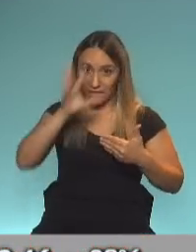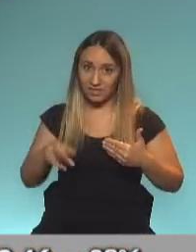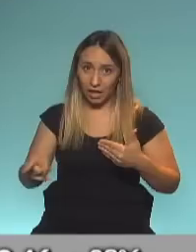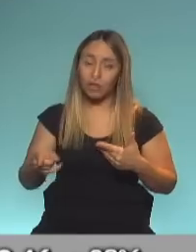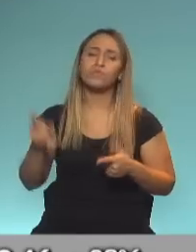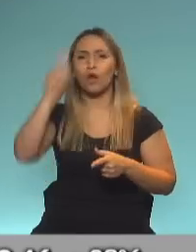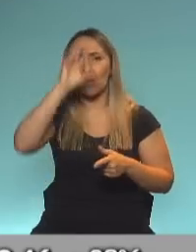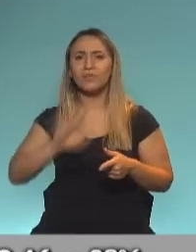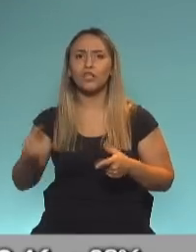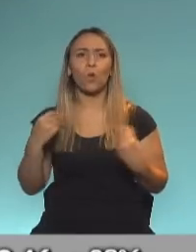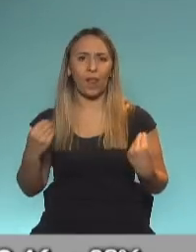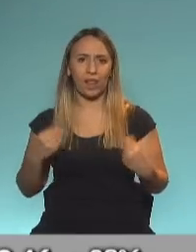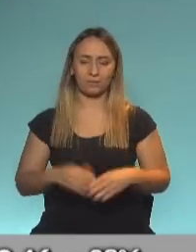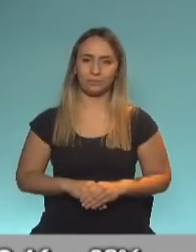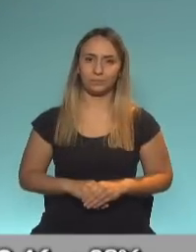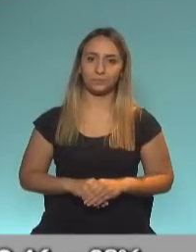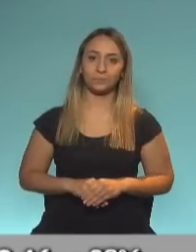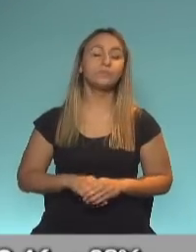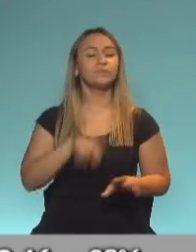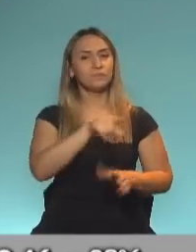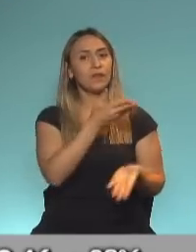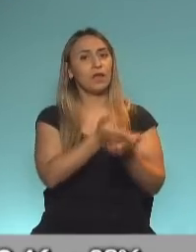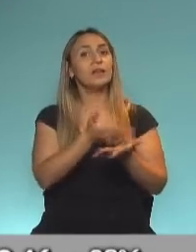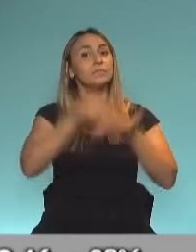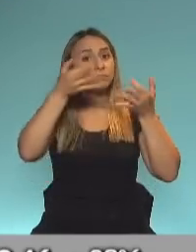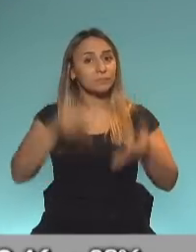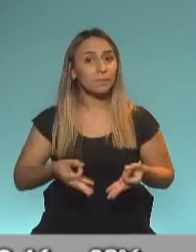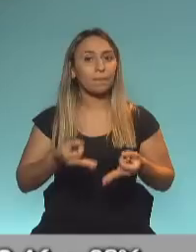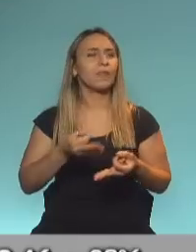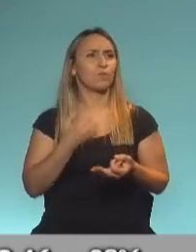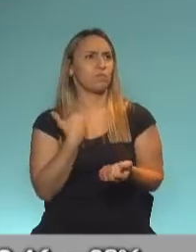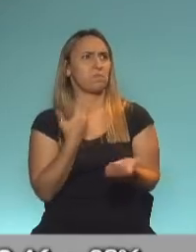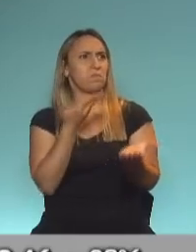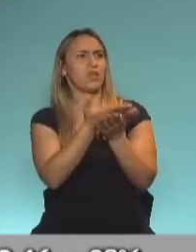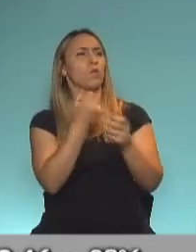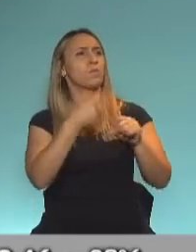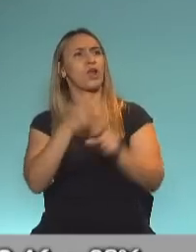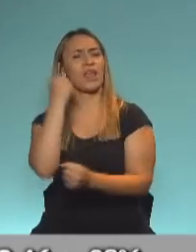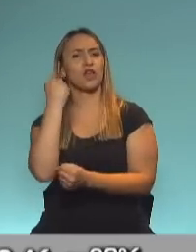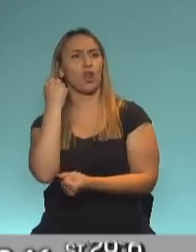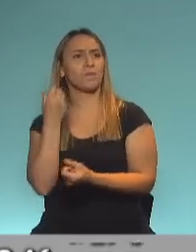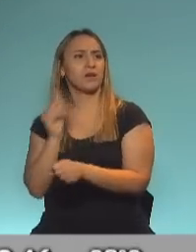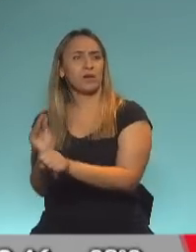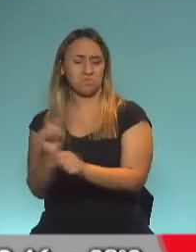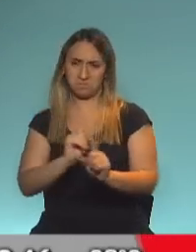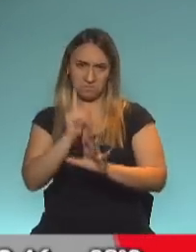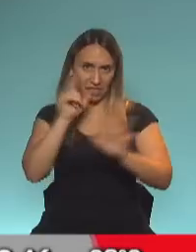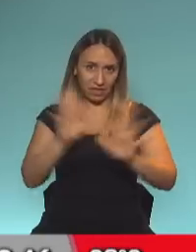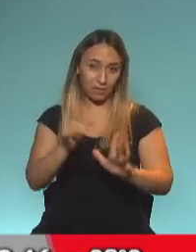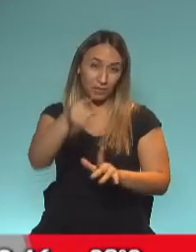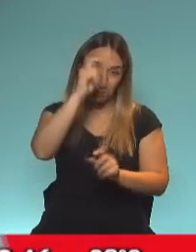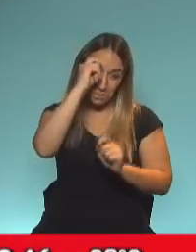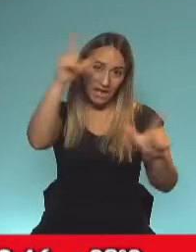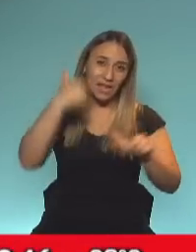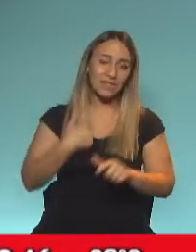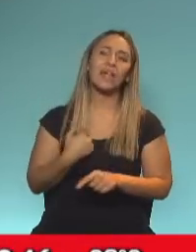al respecto? El planteo nunca tuvo que ver con lo económico, porque se imagina que si la relación padre-hijo